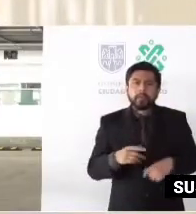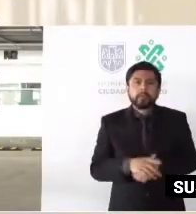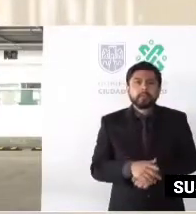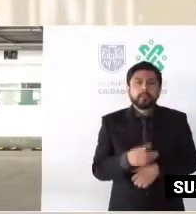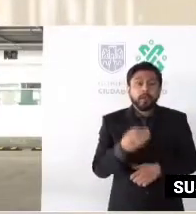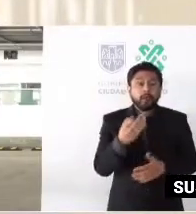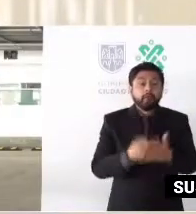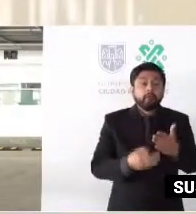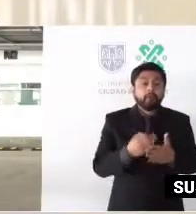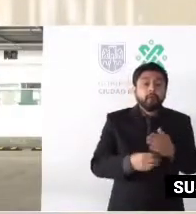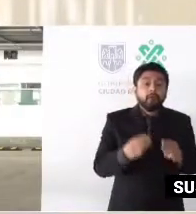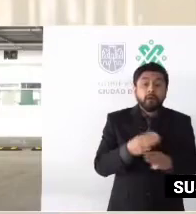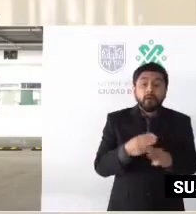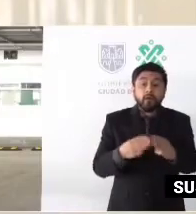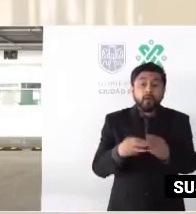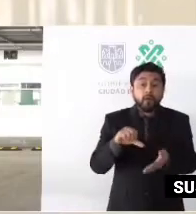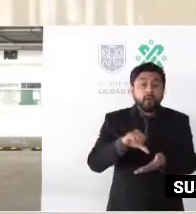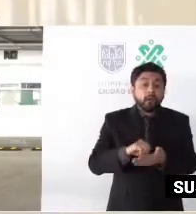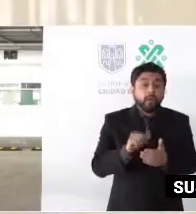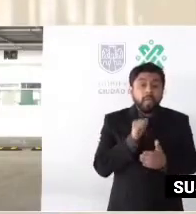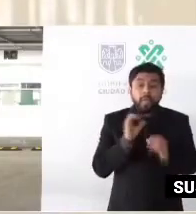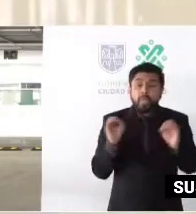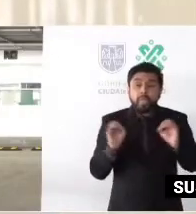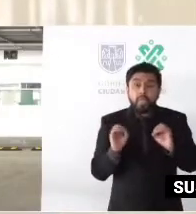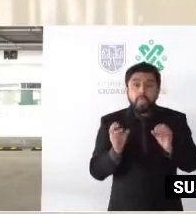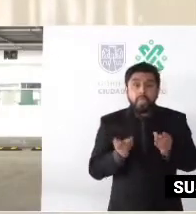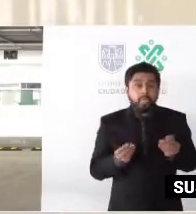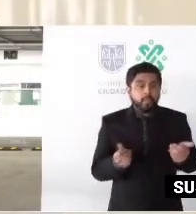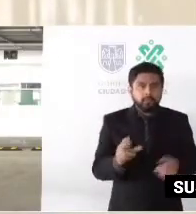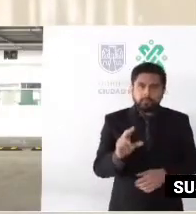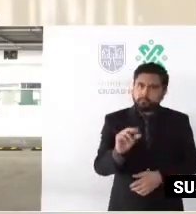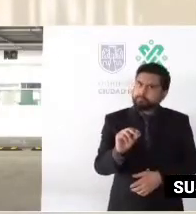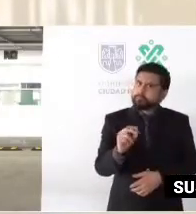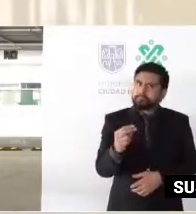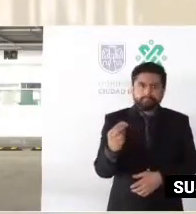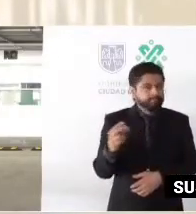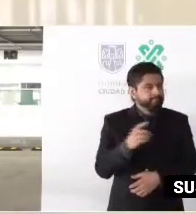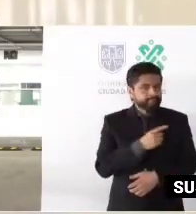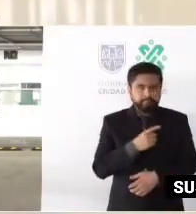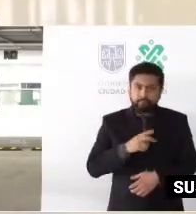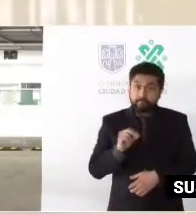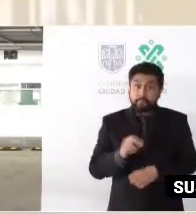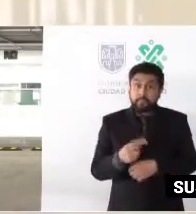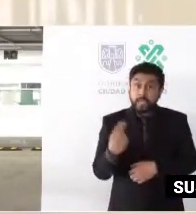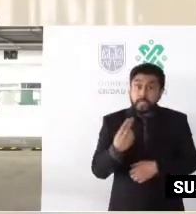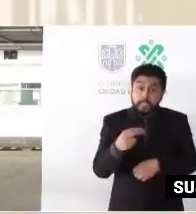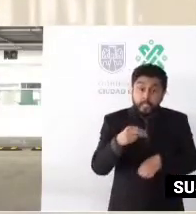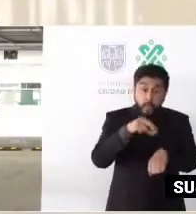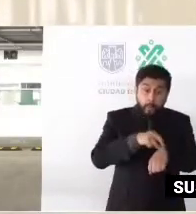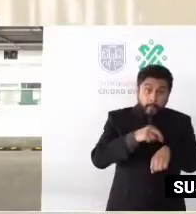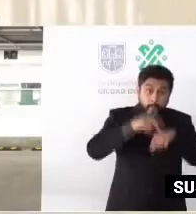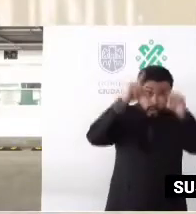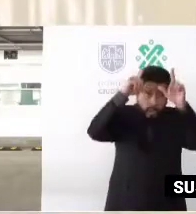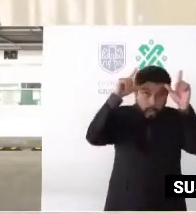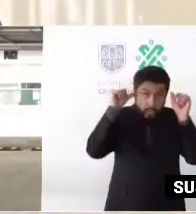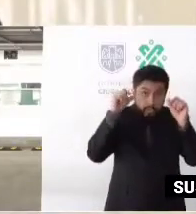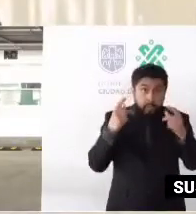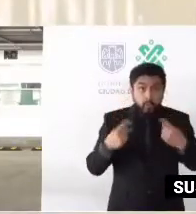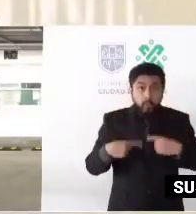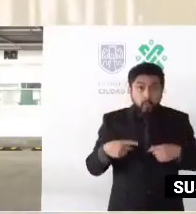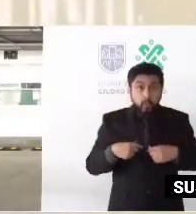los equipos en los centros de salud compuestos por un médico, una enfermera y un promotor de la